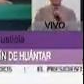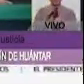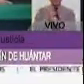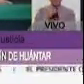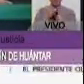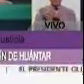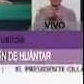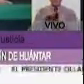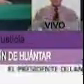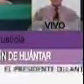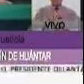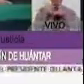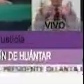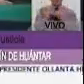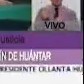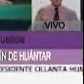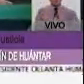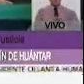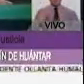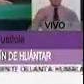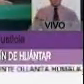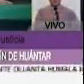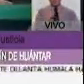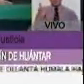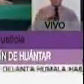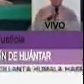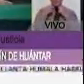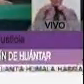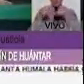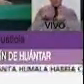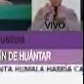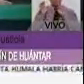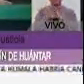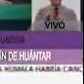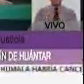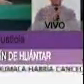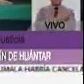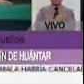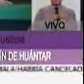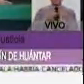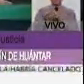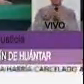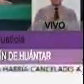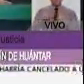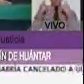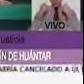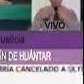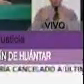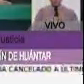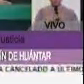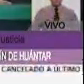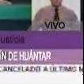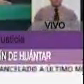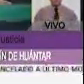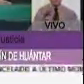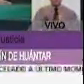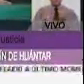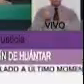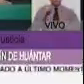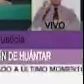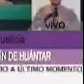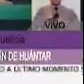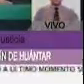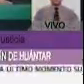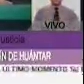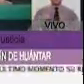recordar, es todo el Estado en su conjunto. De ahí que era, según considero, desde el punto de vista del Ministerio de Justicia y Derechos Humanos, y